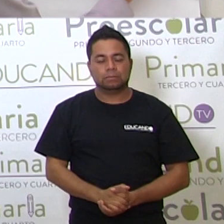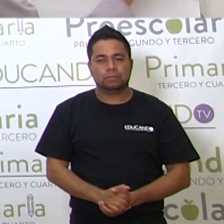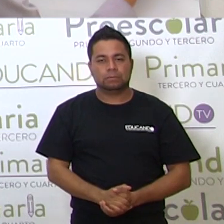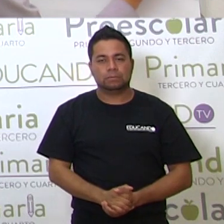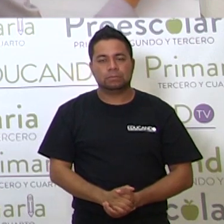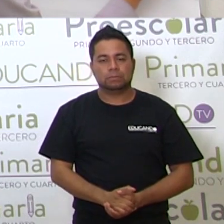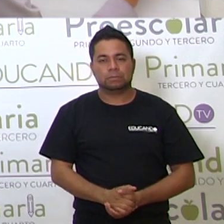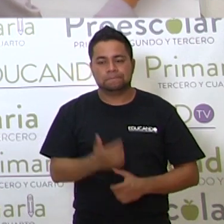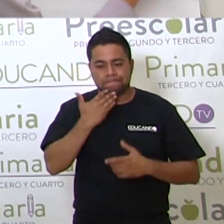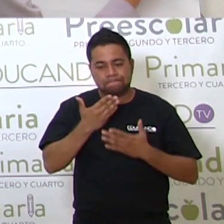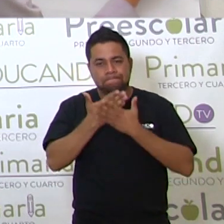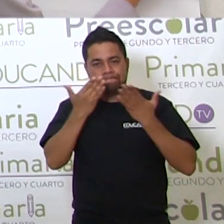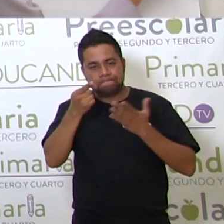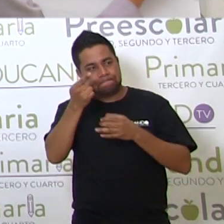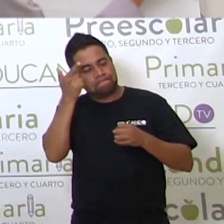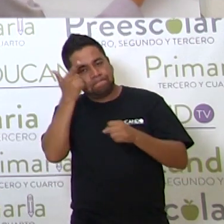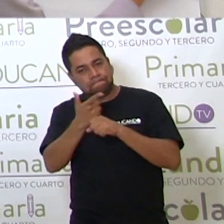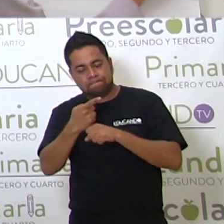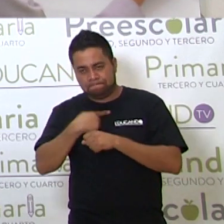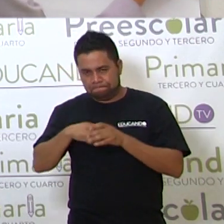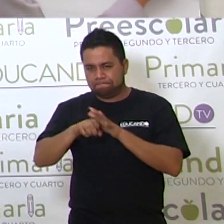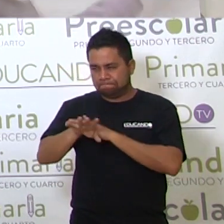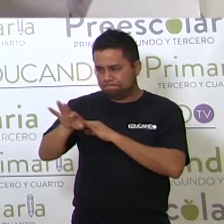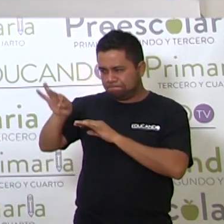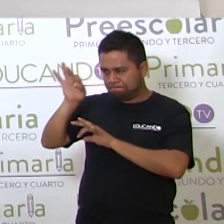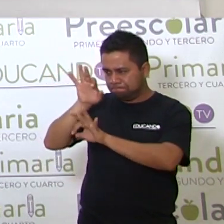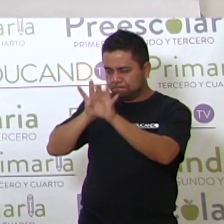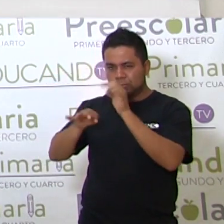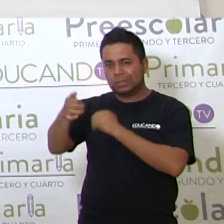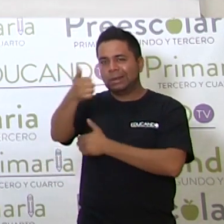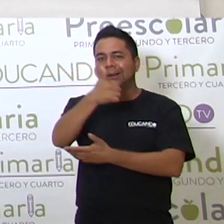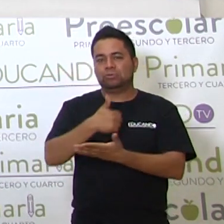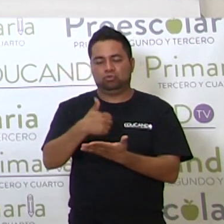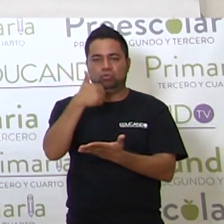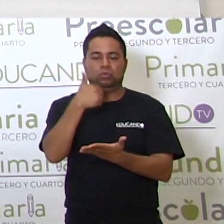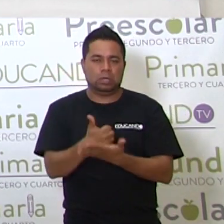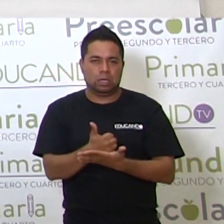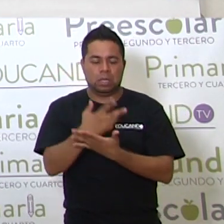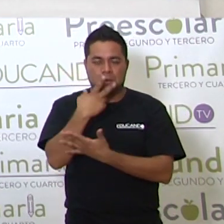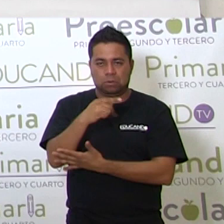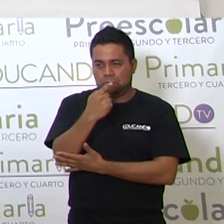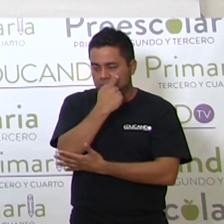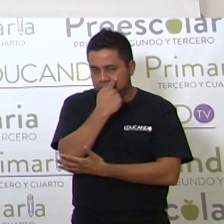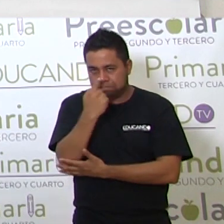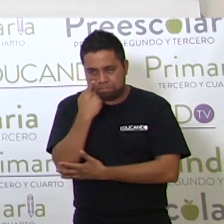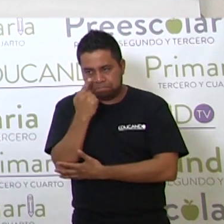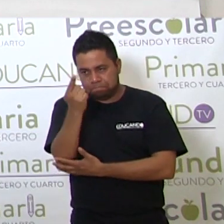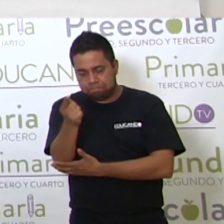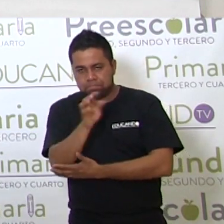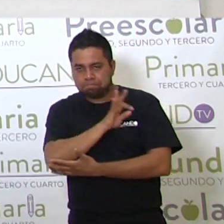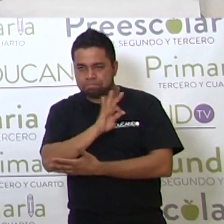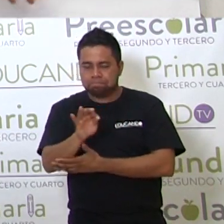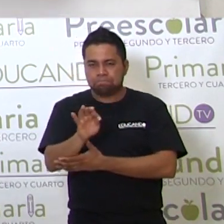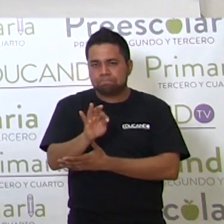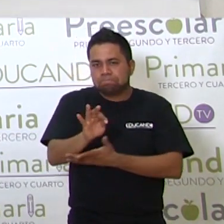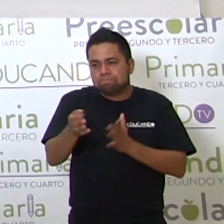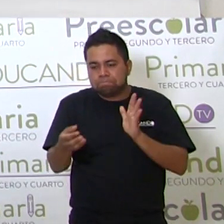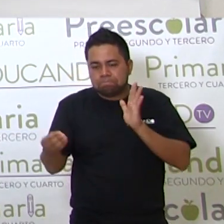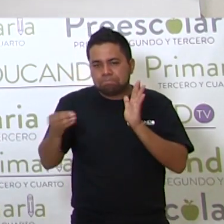Ahora, si se dan cuenta, yo elegí poner ciudades, pero ustedes podrían poner otro tipo